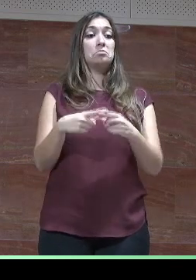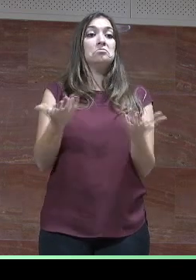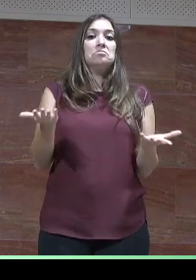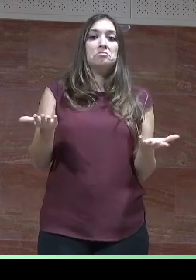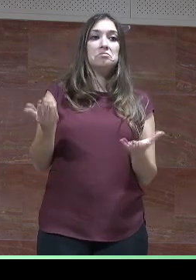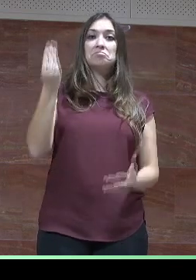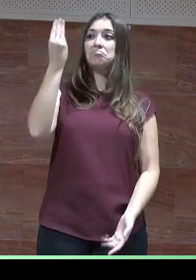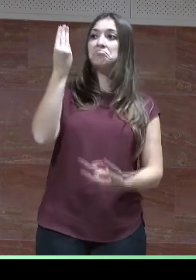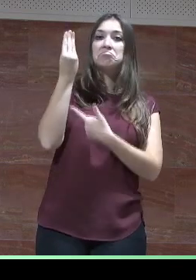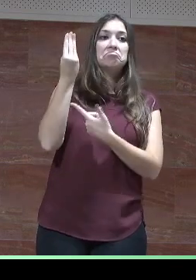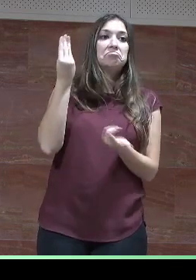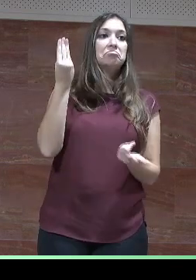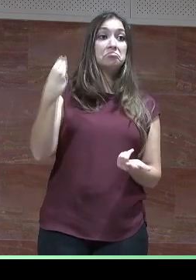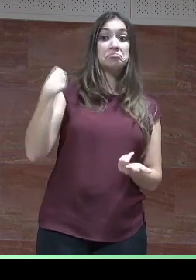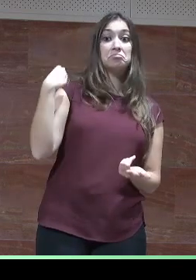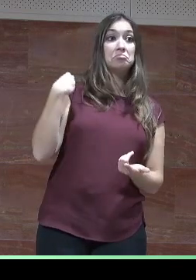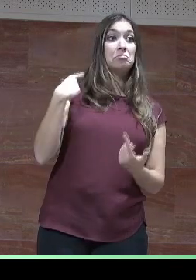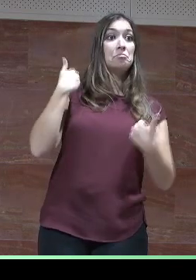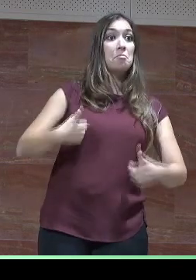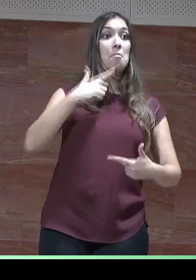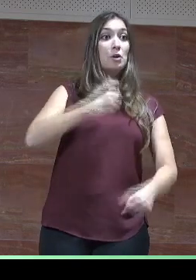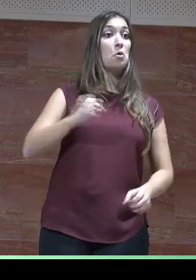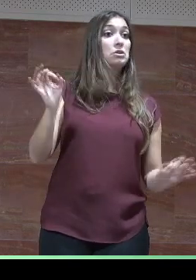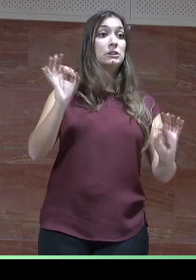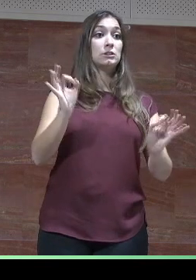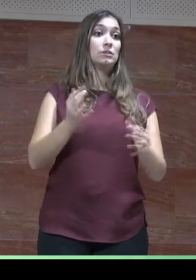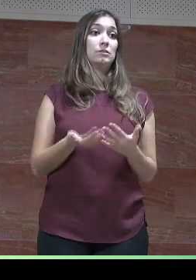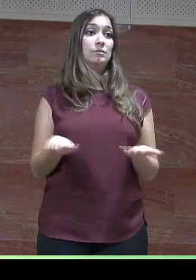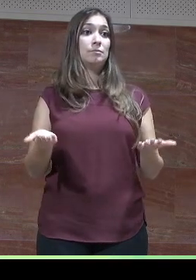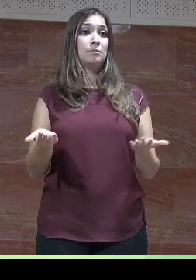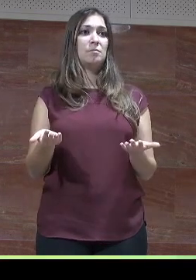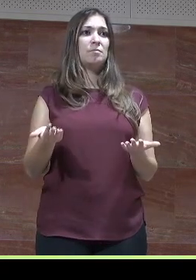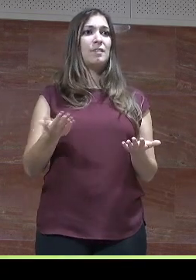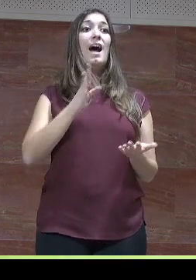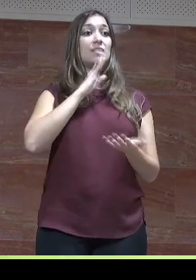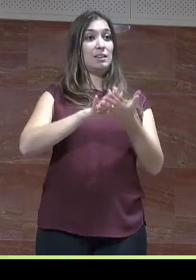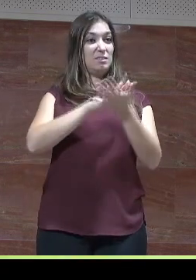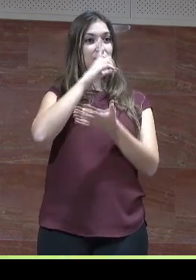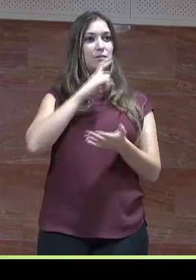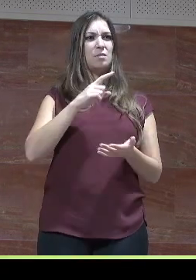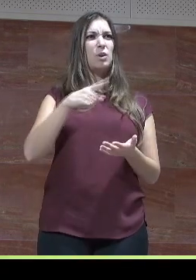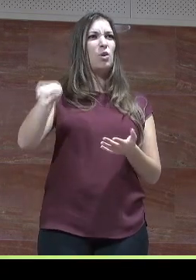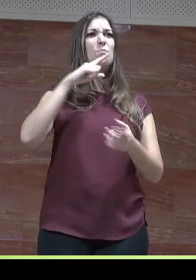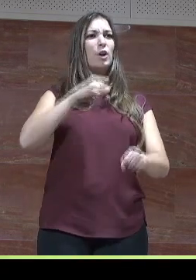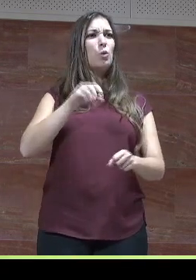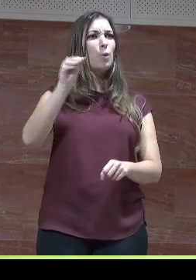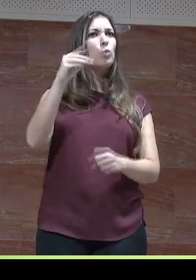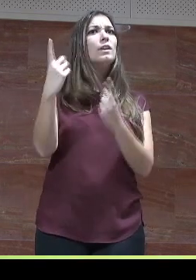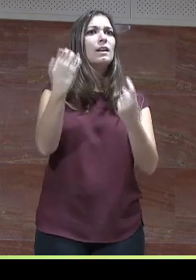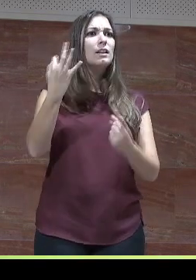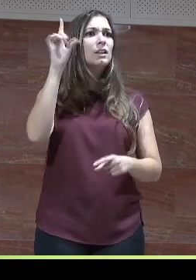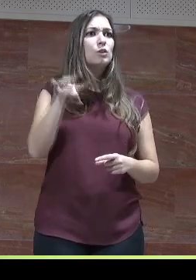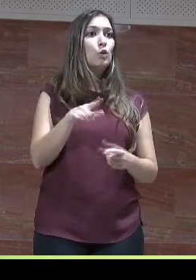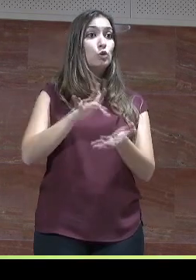realmente nadie ha contado con las personas mayores. Antes salía este tema. ¿Se ha contado con las necesidades de los mayores? ¿Se les ha preguntado alguna